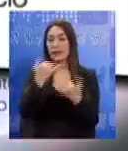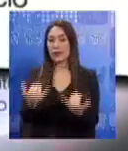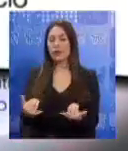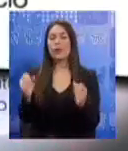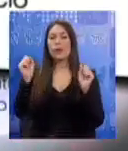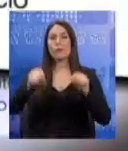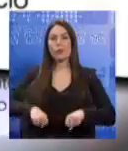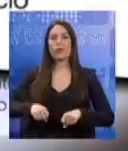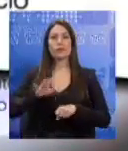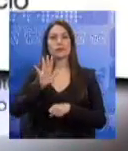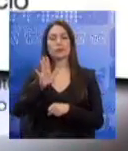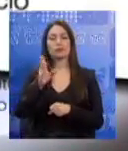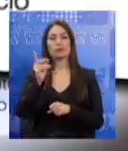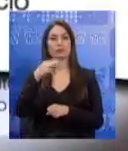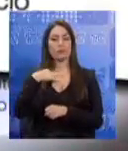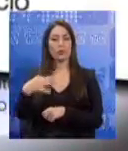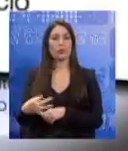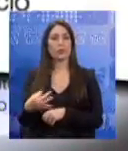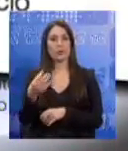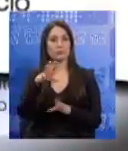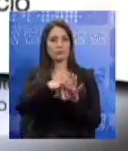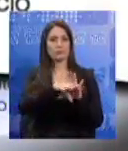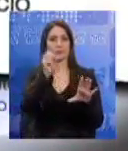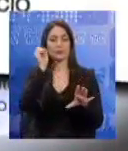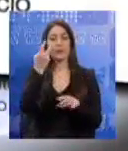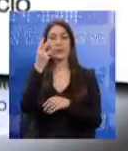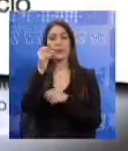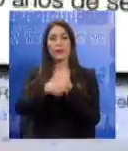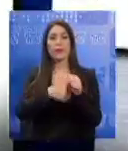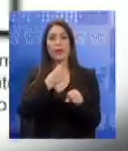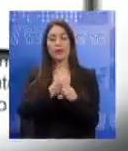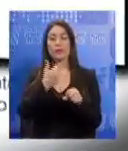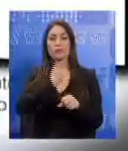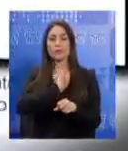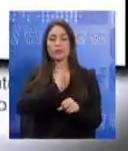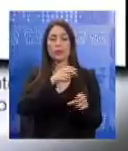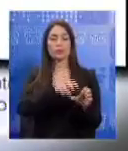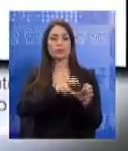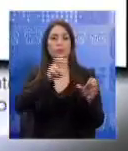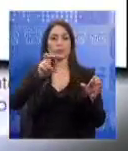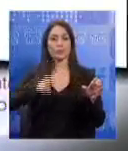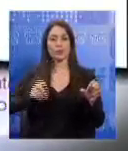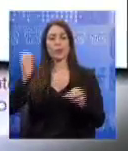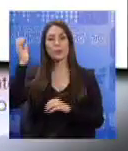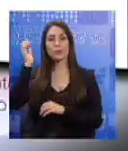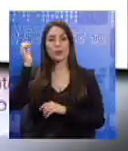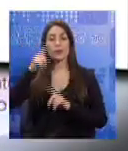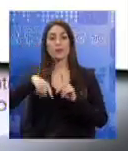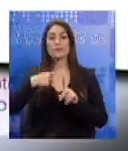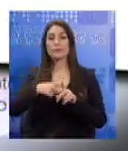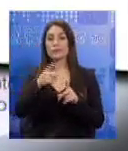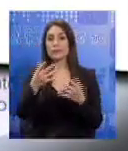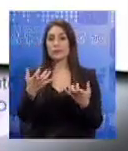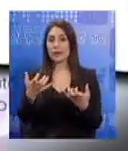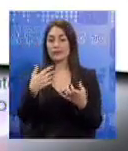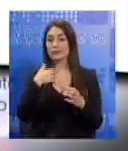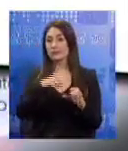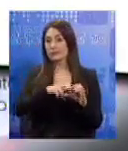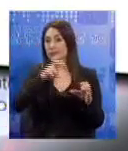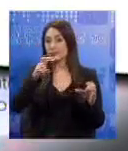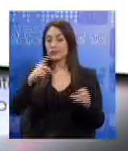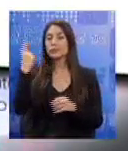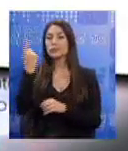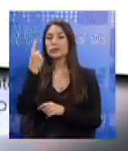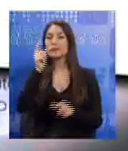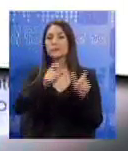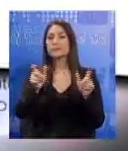podrán acogerse a retiro voluntariamente a partir de los 20 años de servicio. La exigencia de los 25 años para acogerse al retiro se aplicará